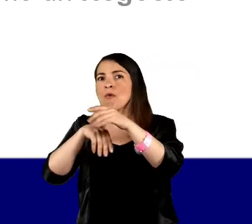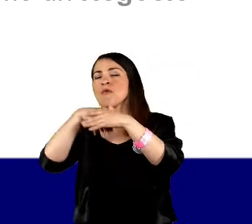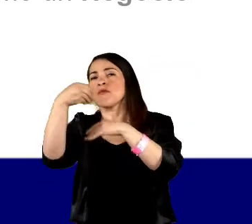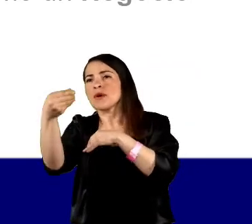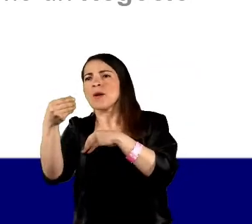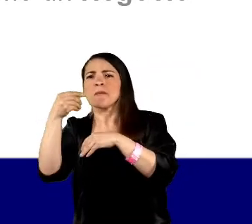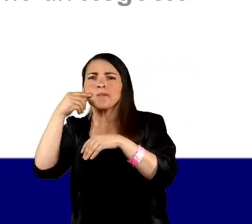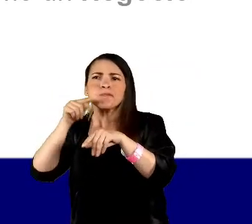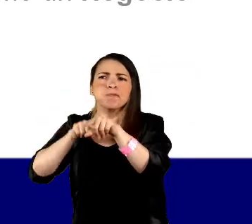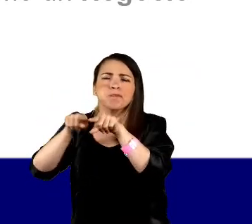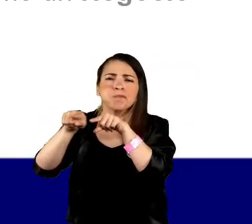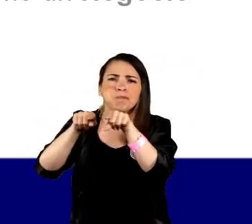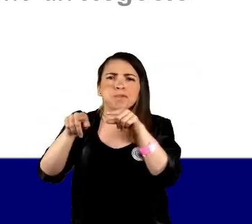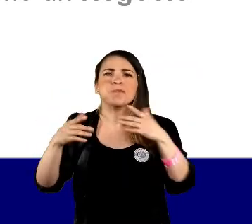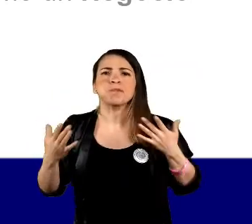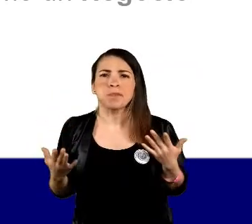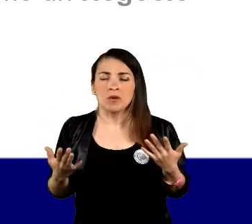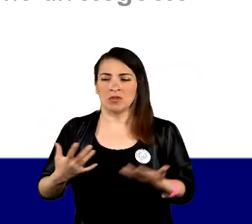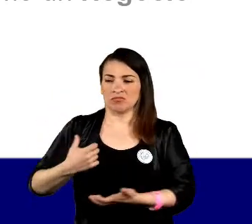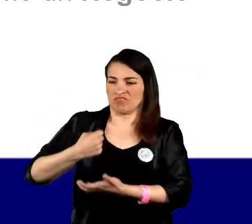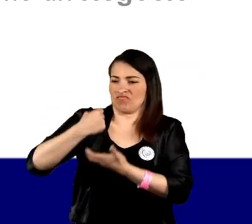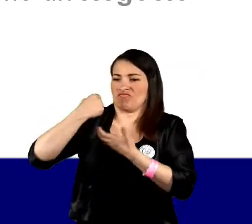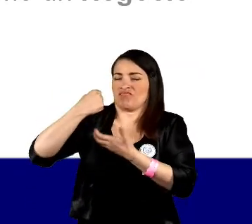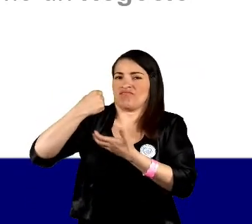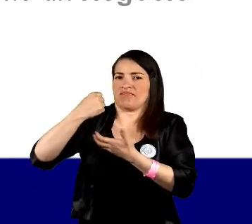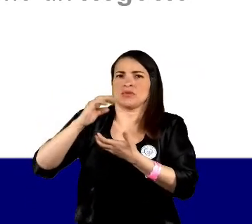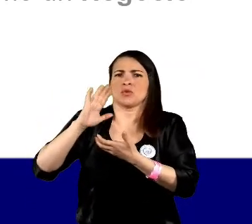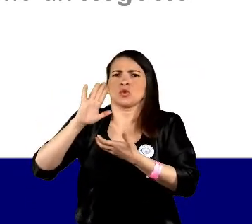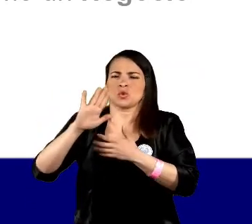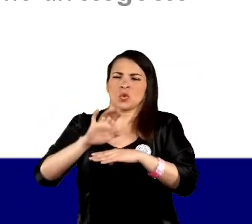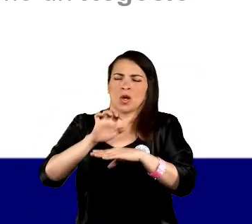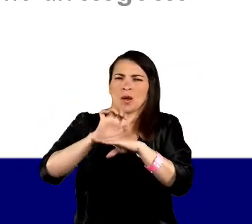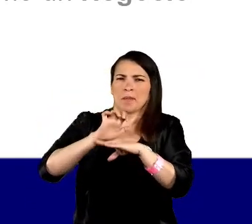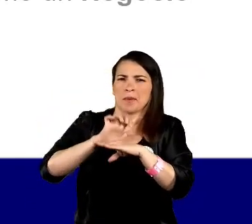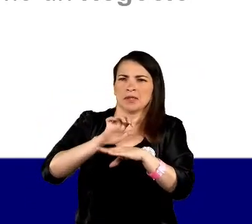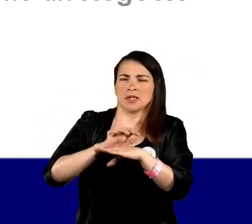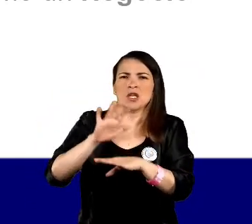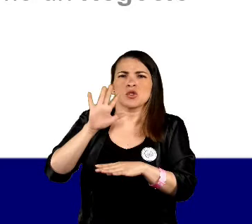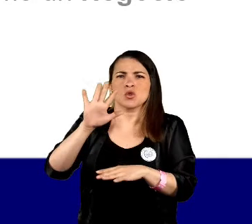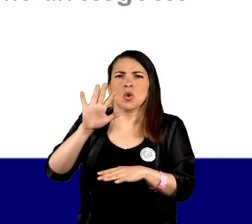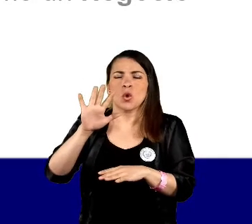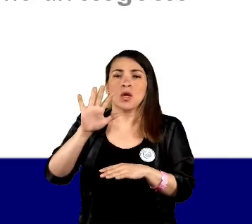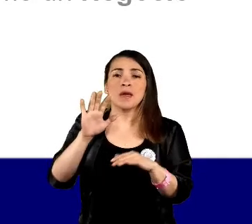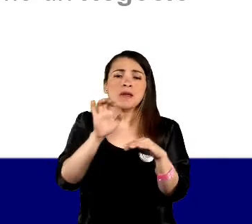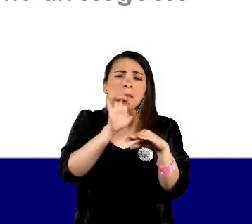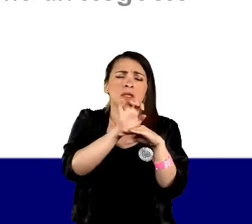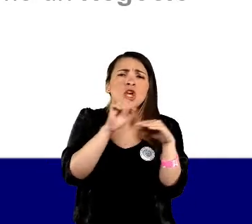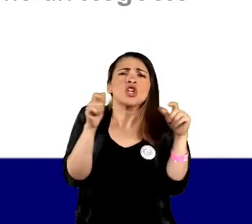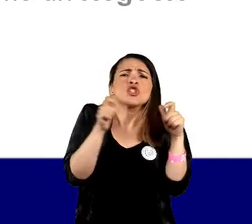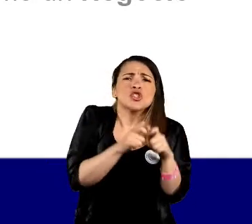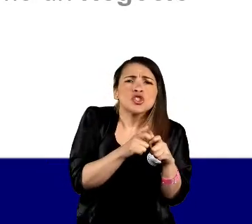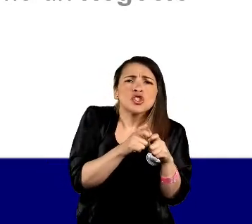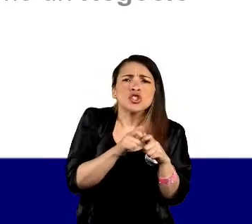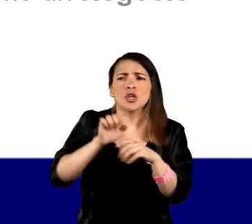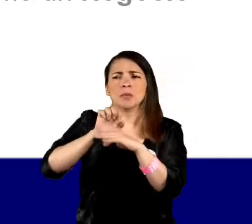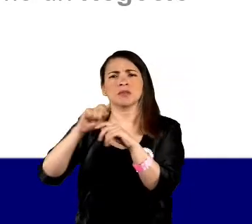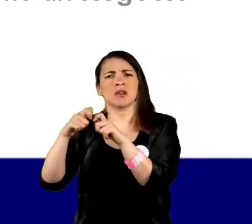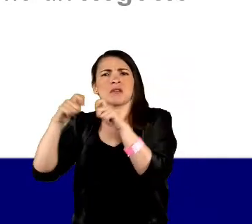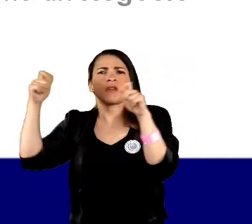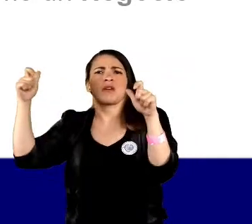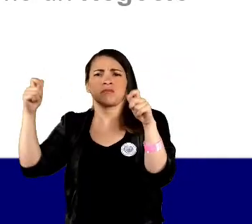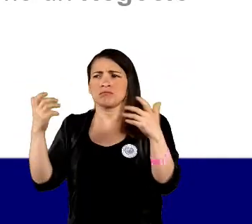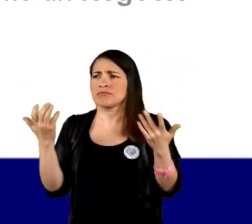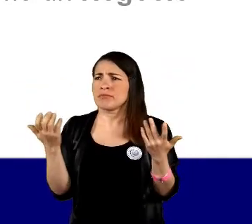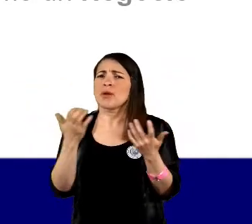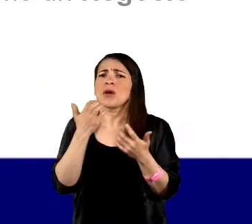hace que inversiones recaigan En grandes empresas que empiezan a absorber a absorber a pequeñas empresas Cómo hace un emprendedor